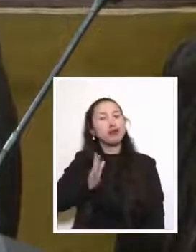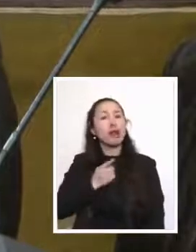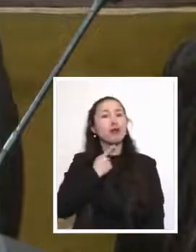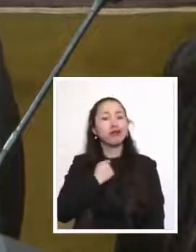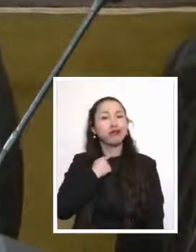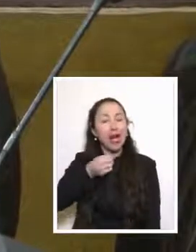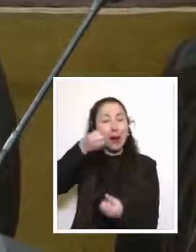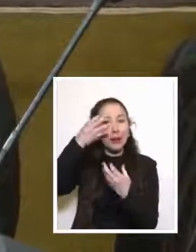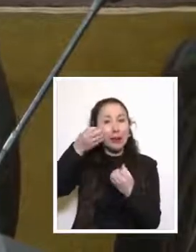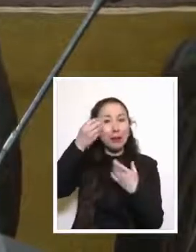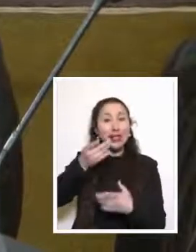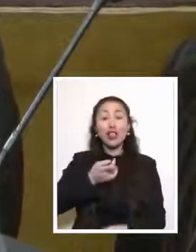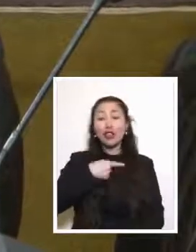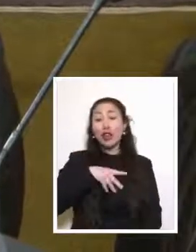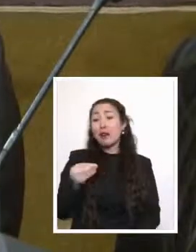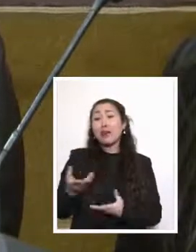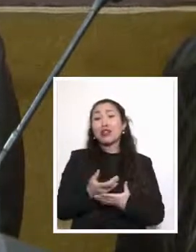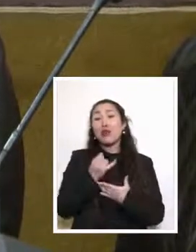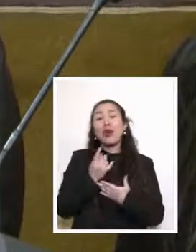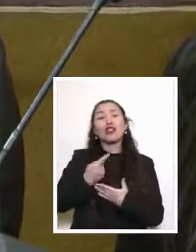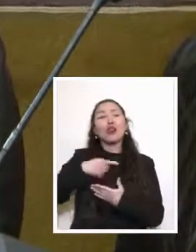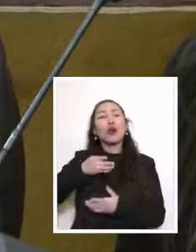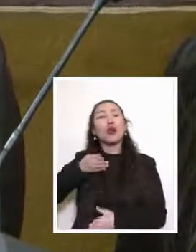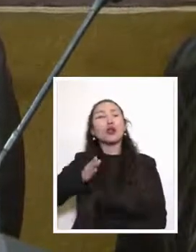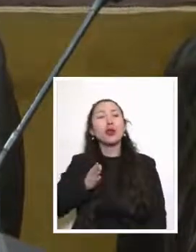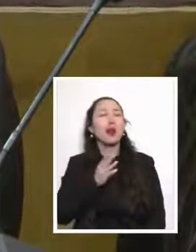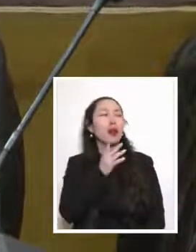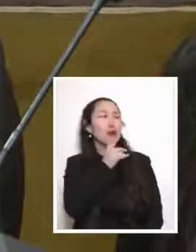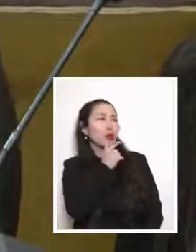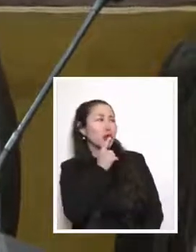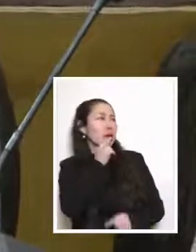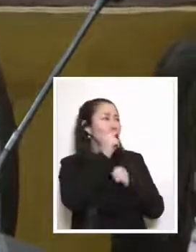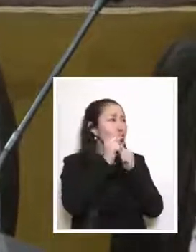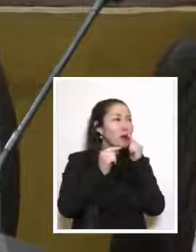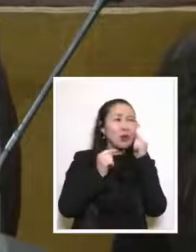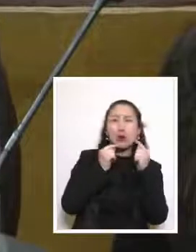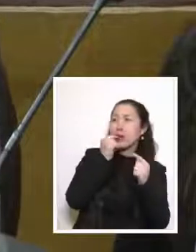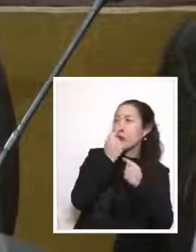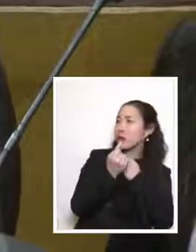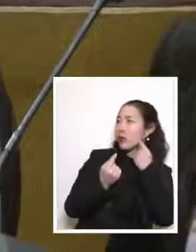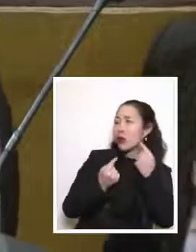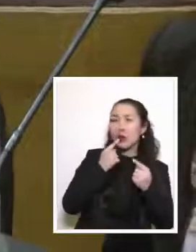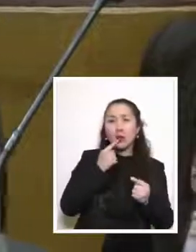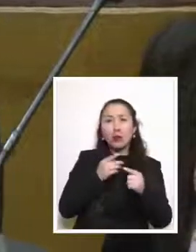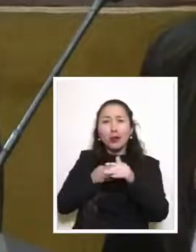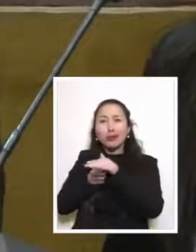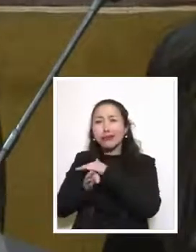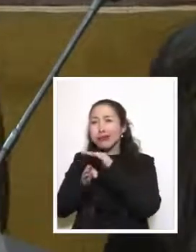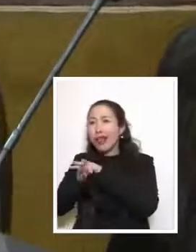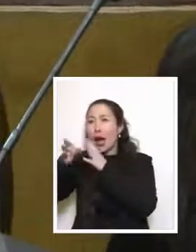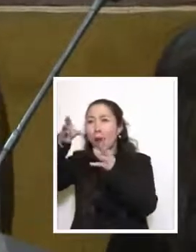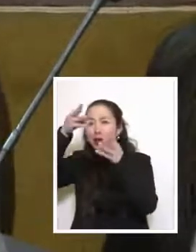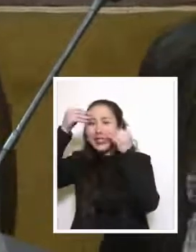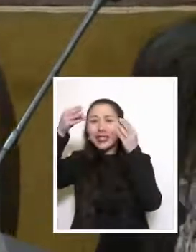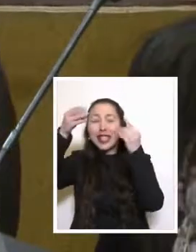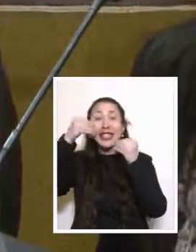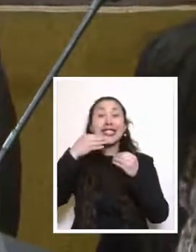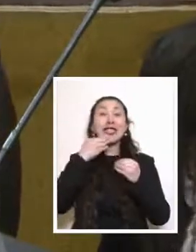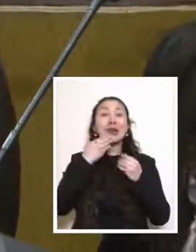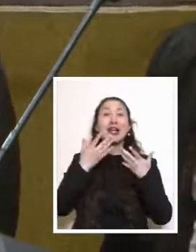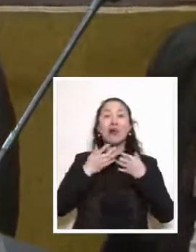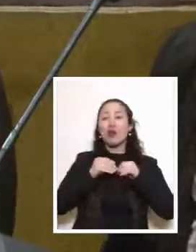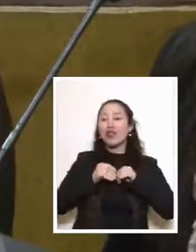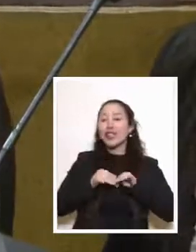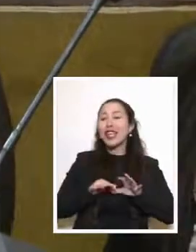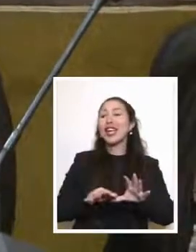es sigamos cuestionándonos, sigamos teniendo acceso, sigamos buscando accesos y sigamos contagiando